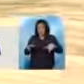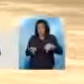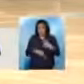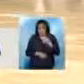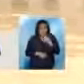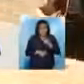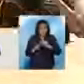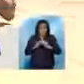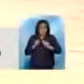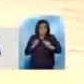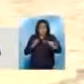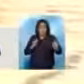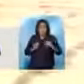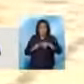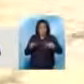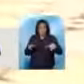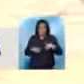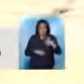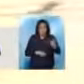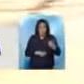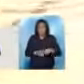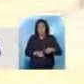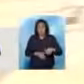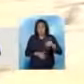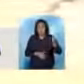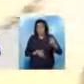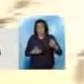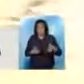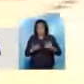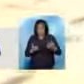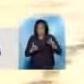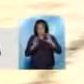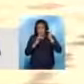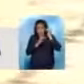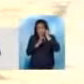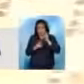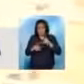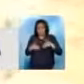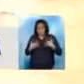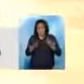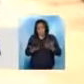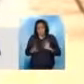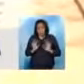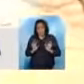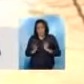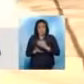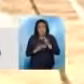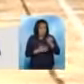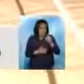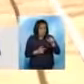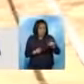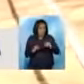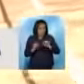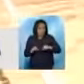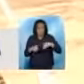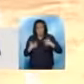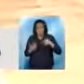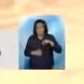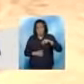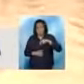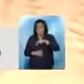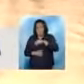Vamos a alejarnos un poco del lugar donde te dije que el agua estaba un poco más alta. Tenemos equipos de transmisión que no podemos exponer. Pero claro. Por aquí todavía podemos caminar un poco